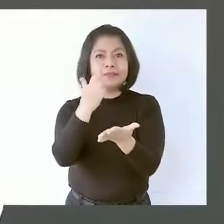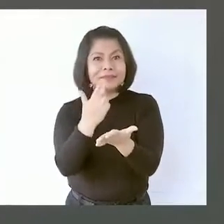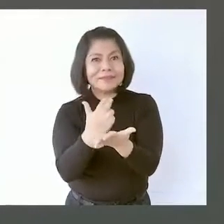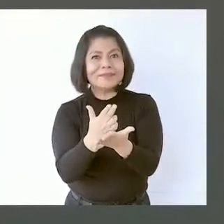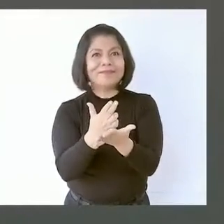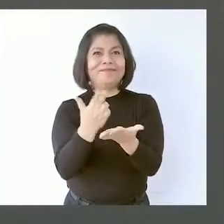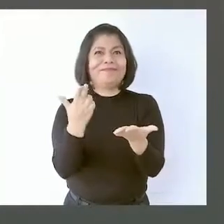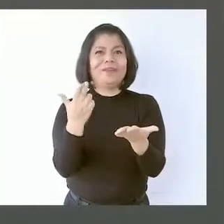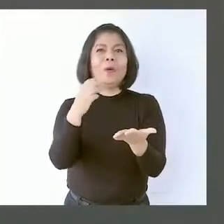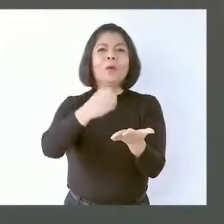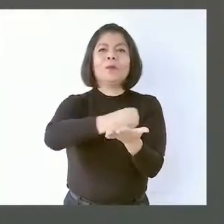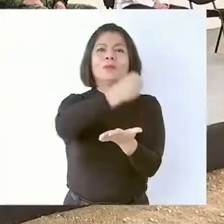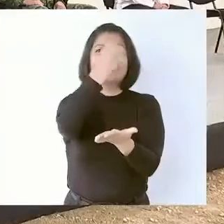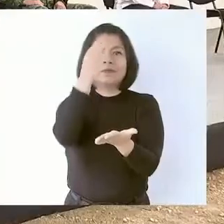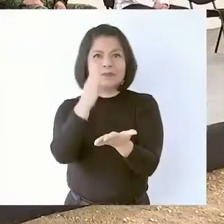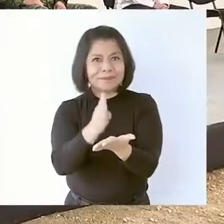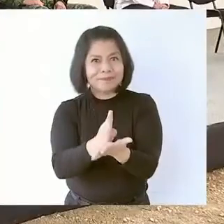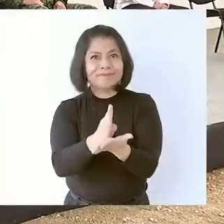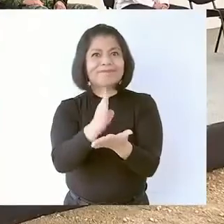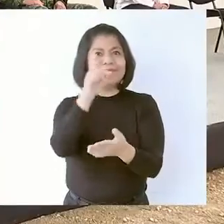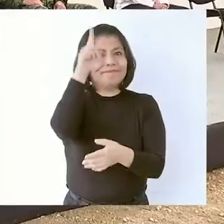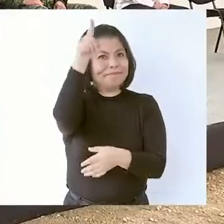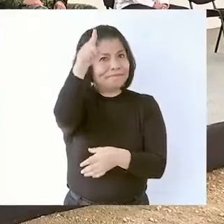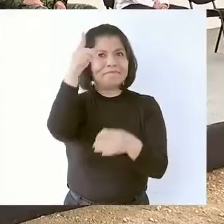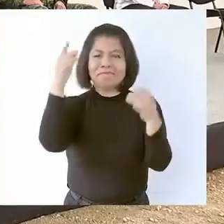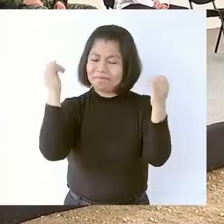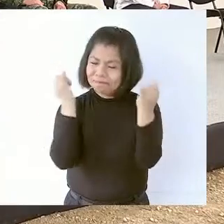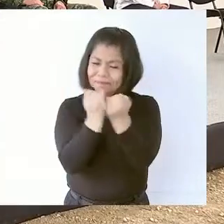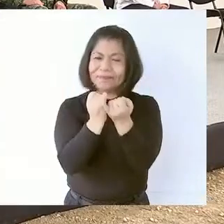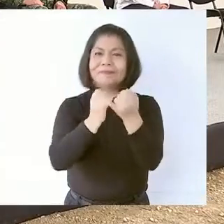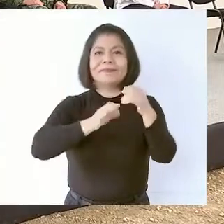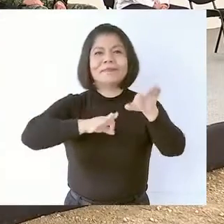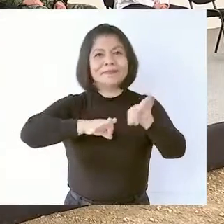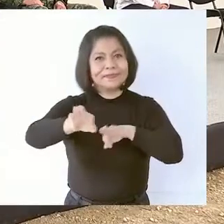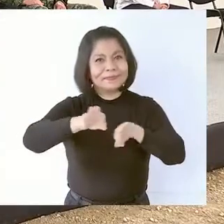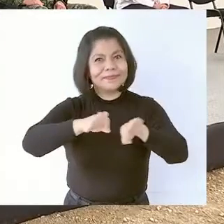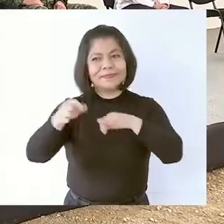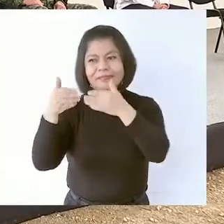en Otompe Blanco, y desde luego